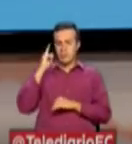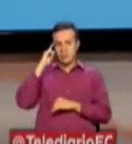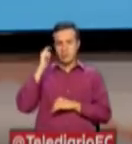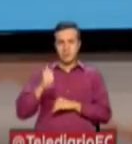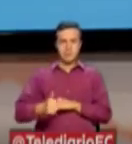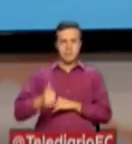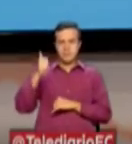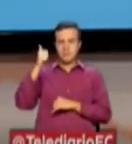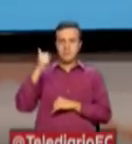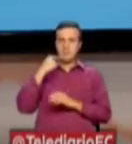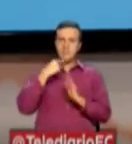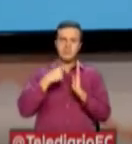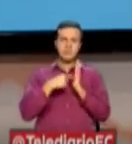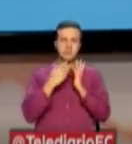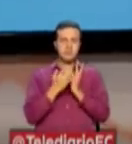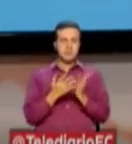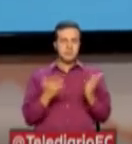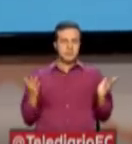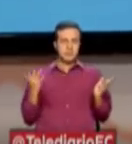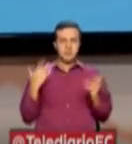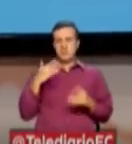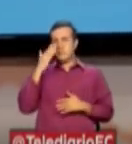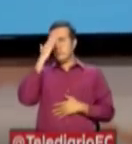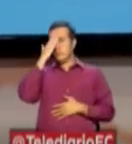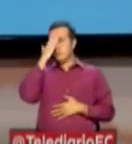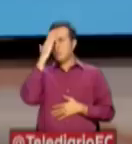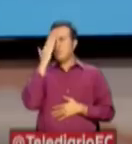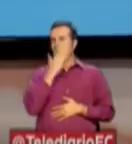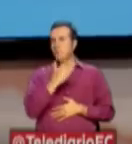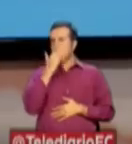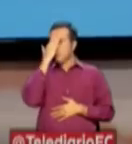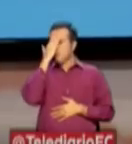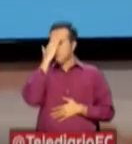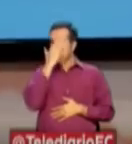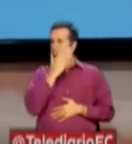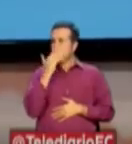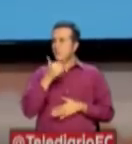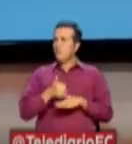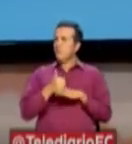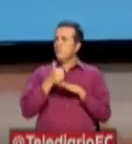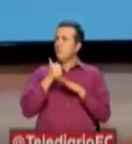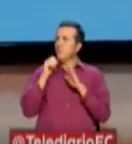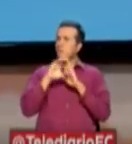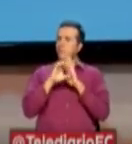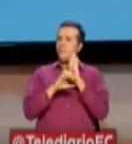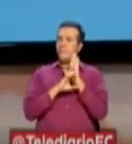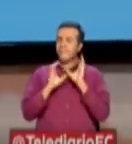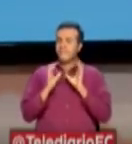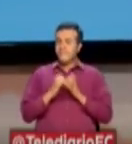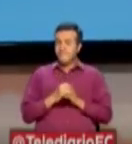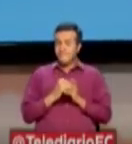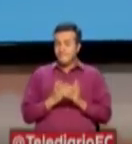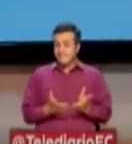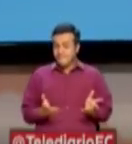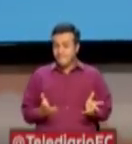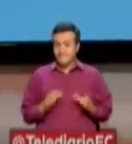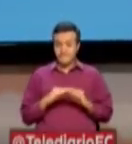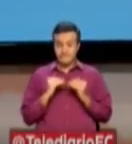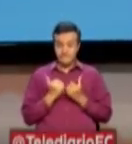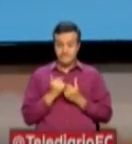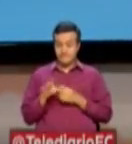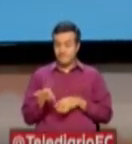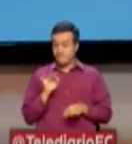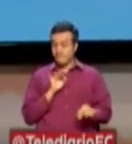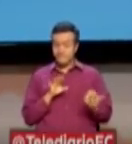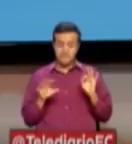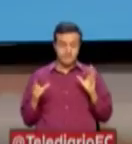derecho en este caso hasta mi conocimiento la corte condicional lo que hace es conformarse por una comisión de selección